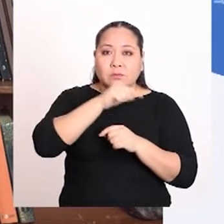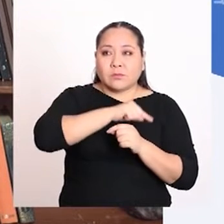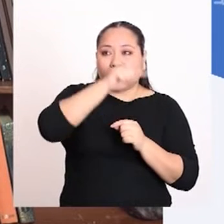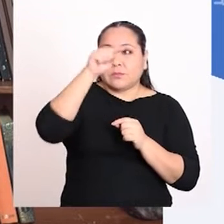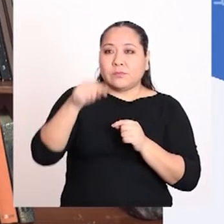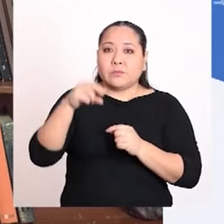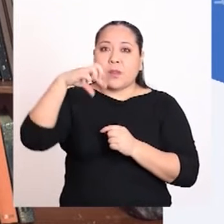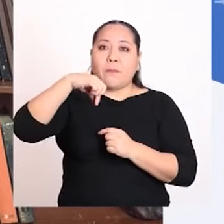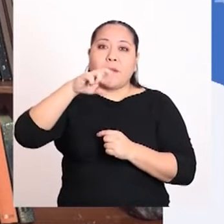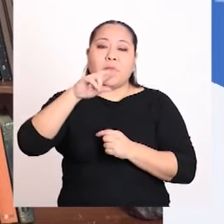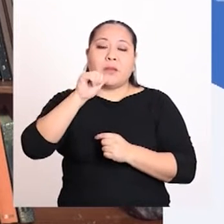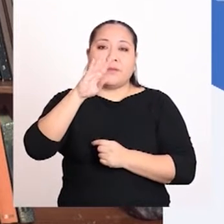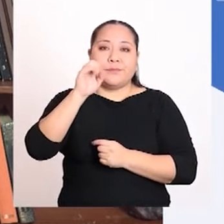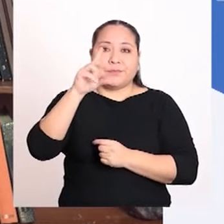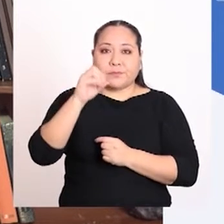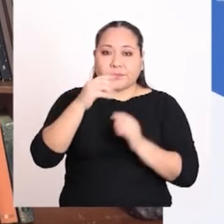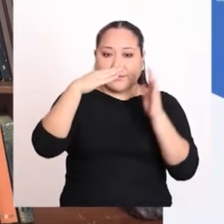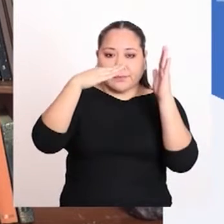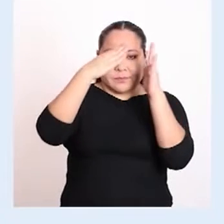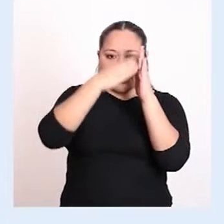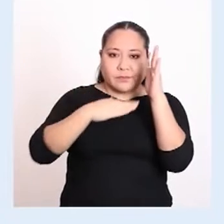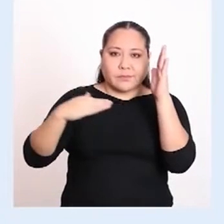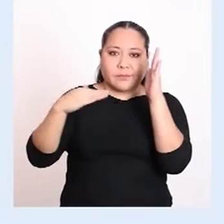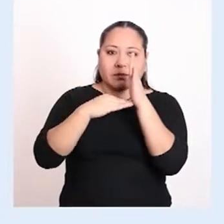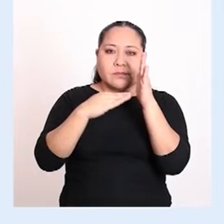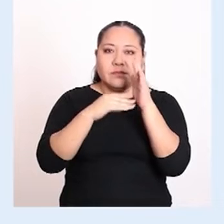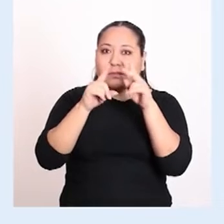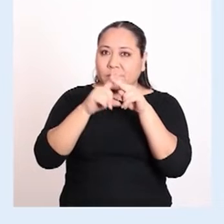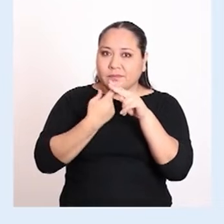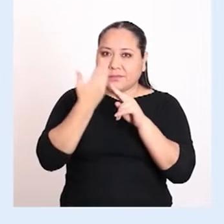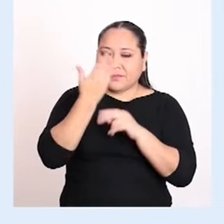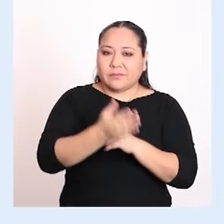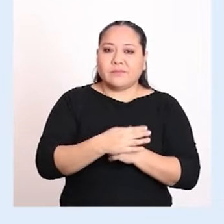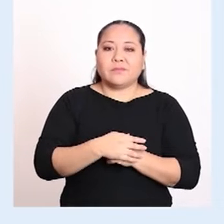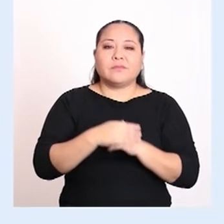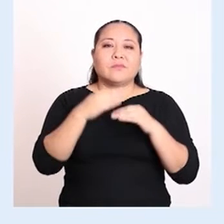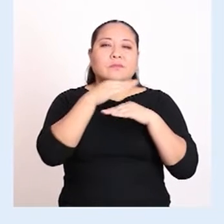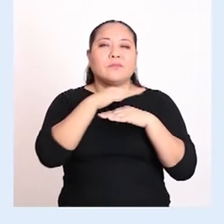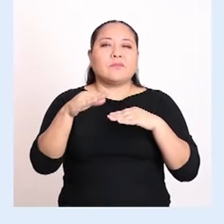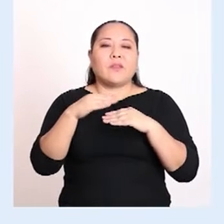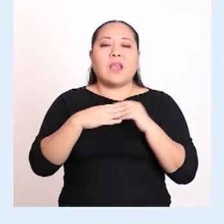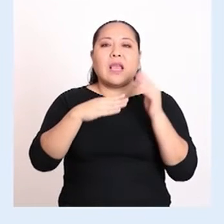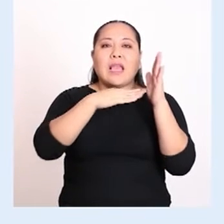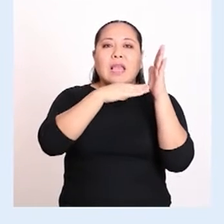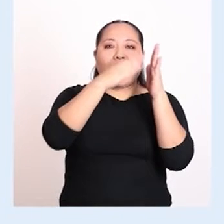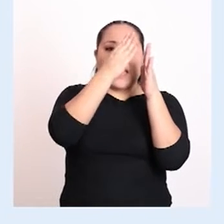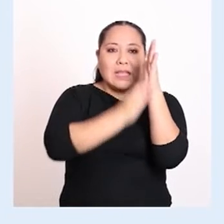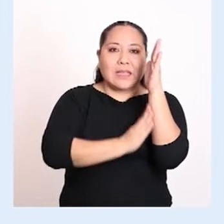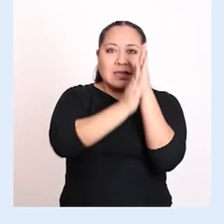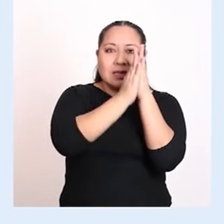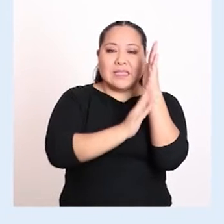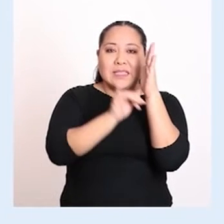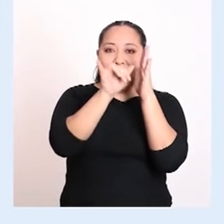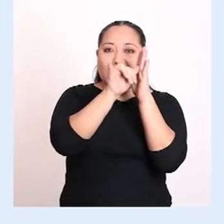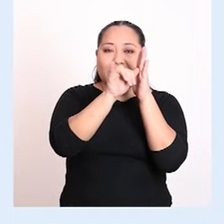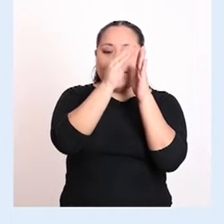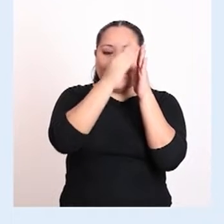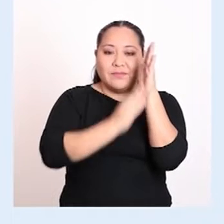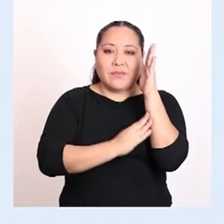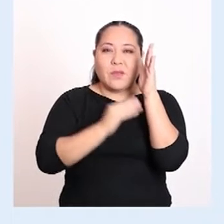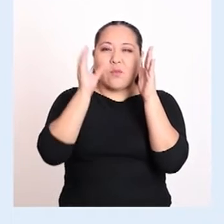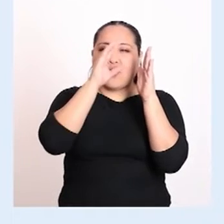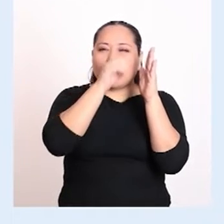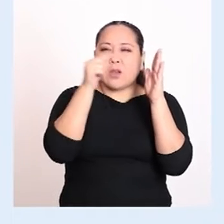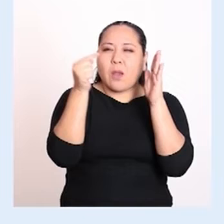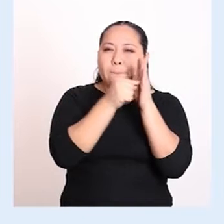parábola y los ejes del sistema cartesiano. Empezamos con el corte en el eje Y, es decir,